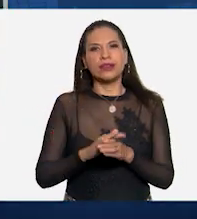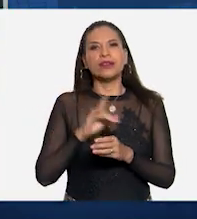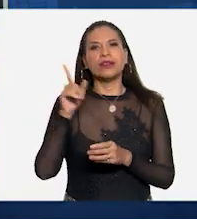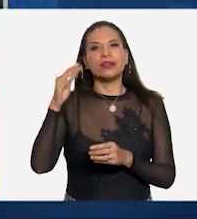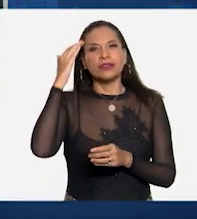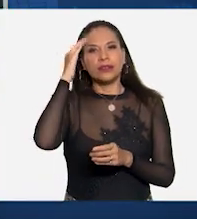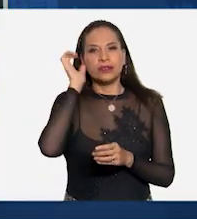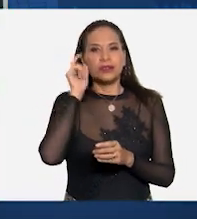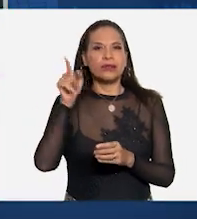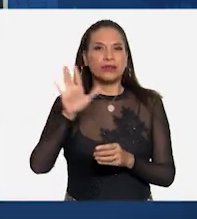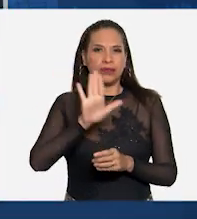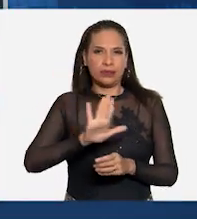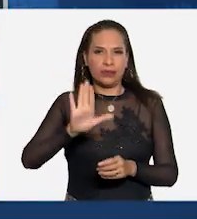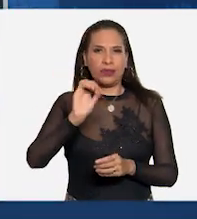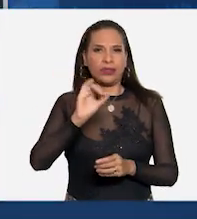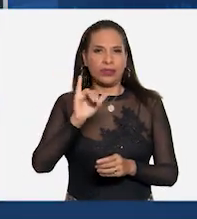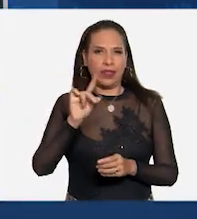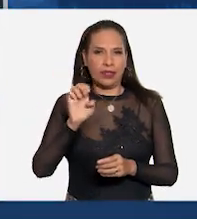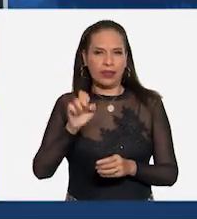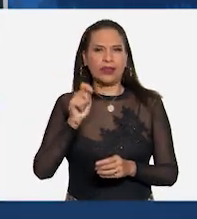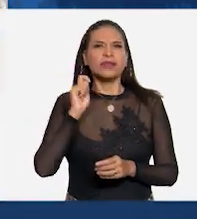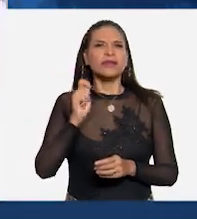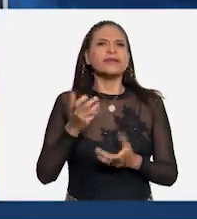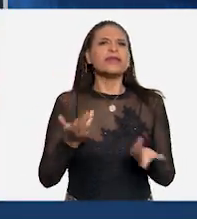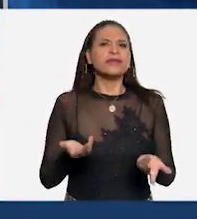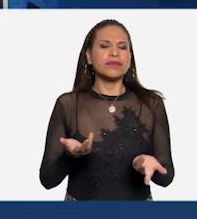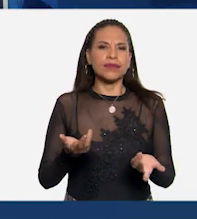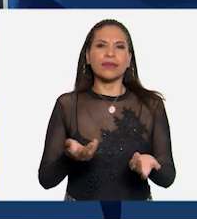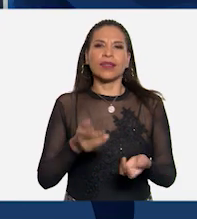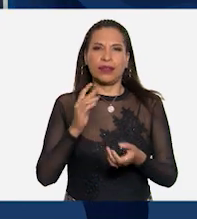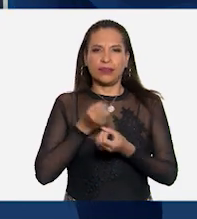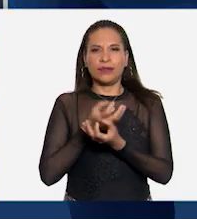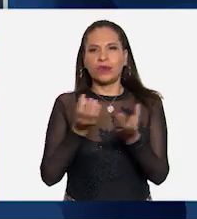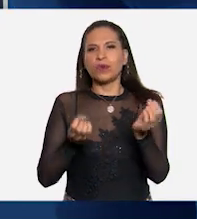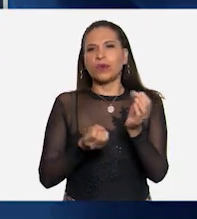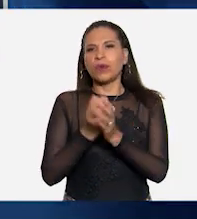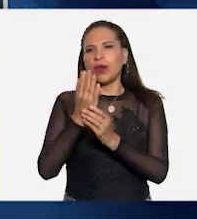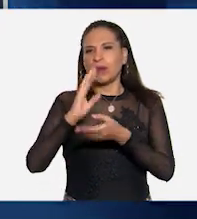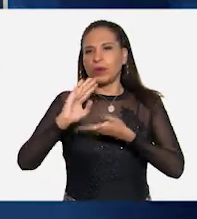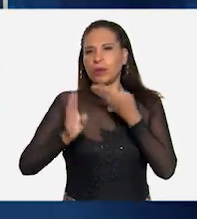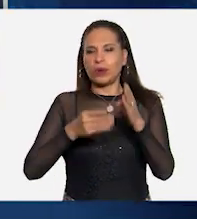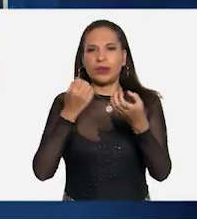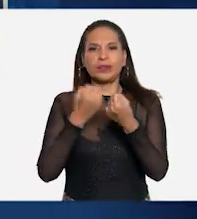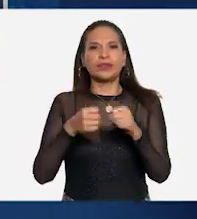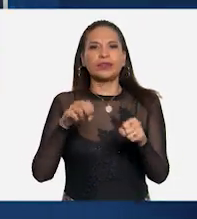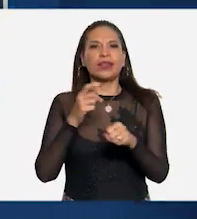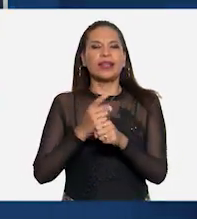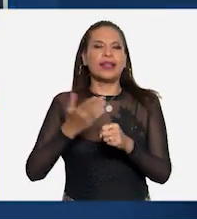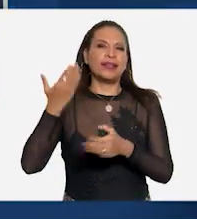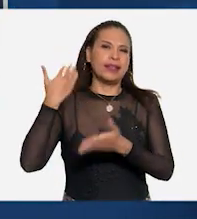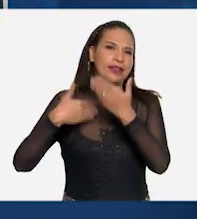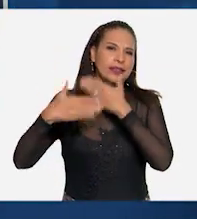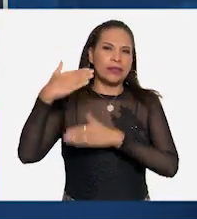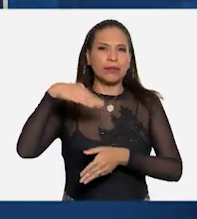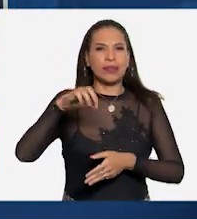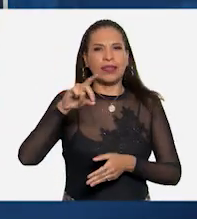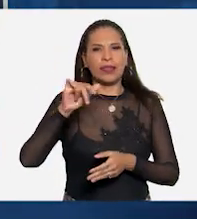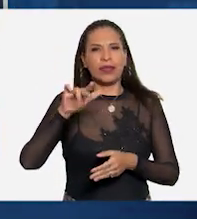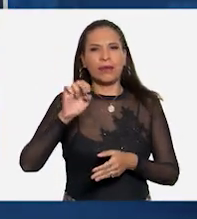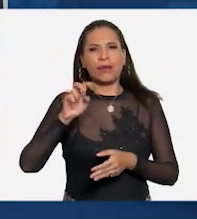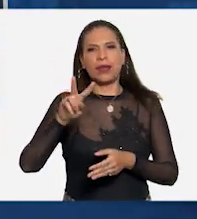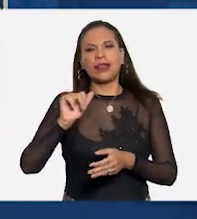nos apropiamos de Occidente. Pero eso que implicó la aportación del Nuevo Mundo a esta sociedad medieval que había